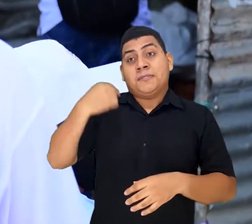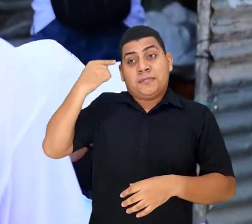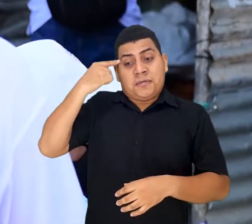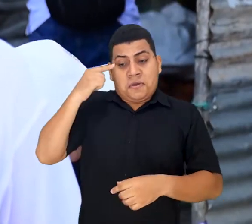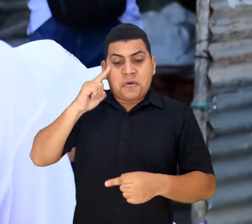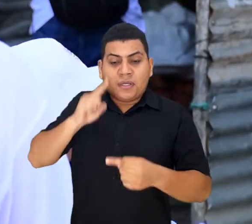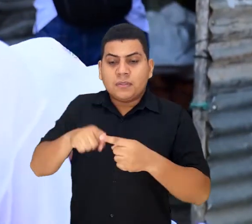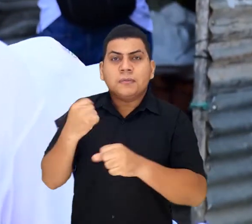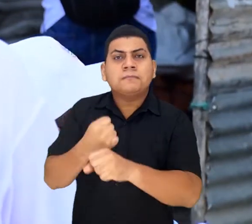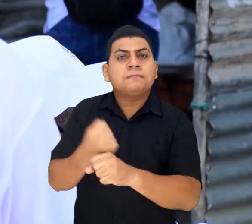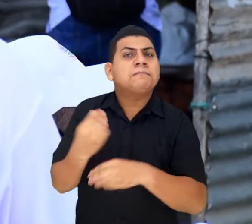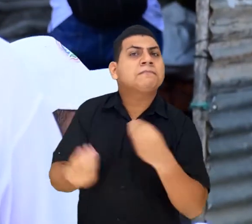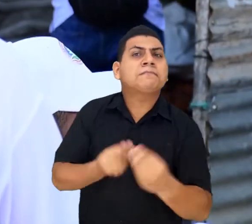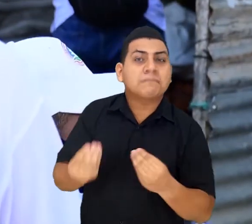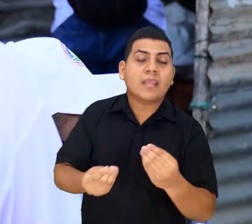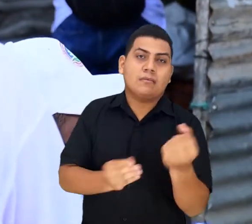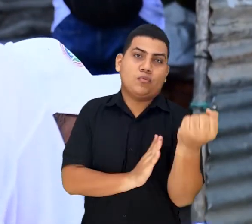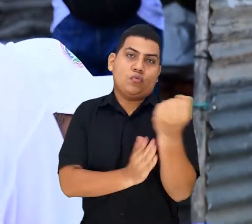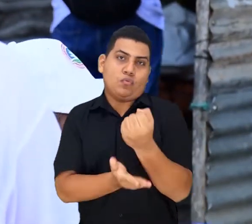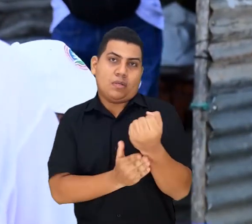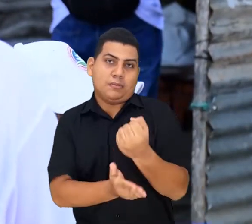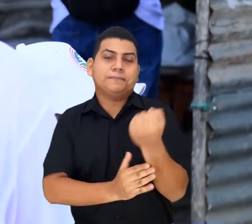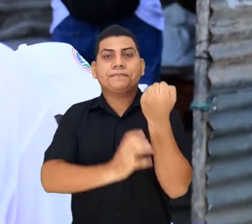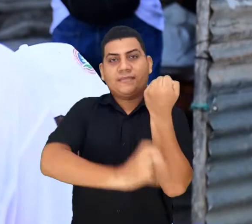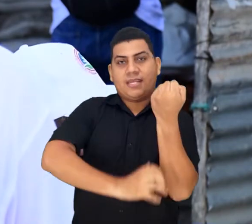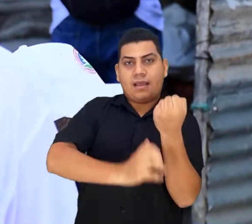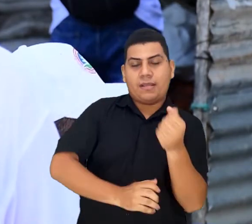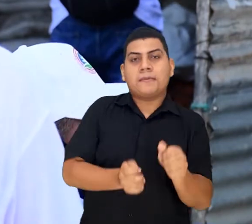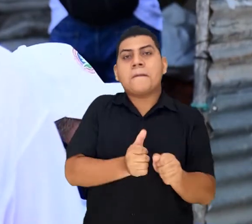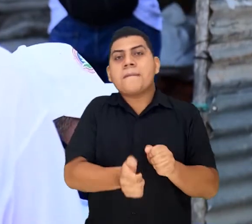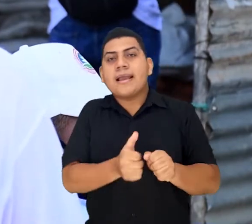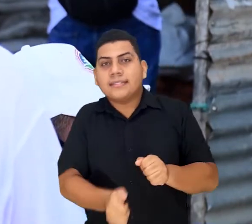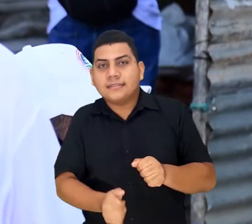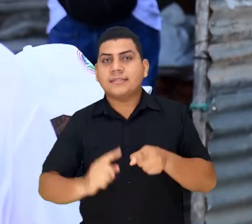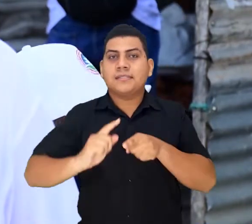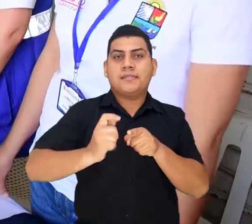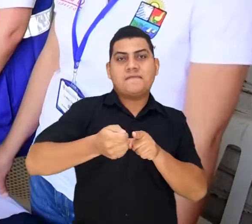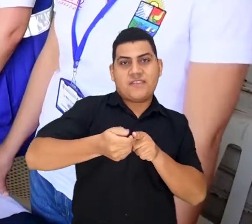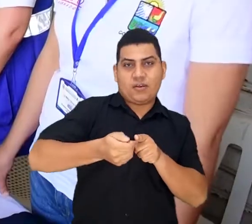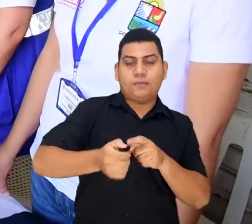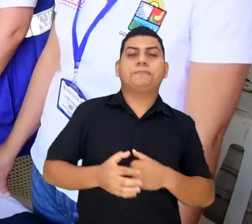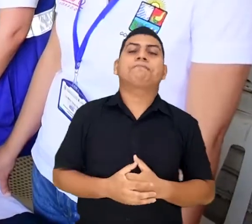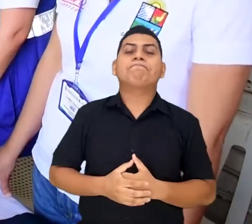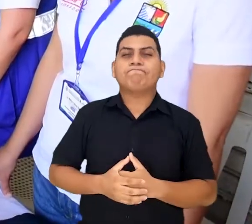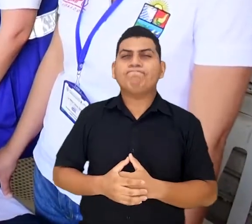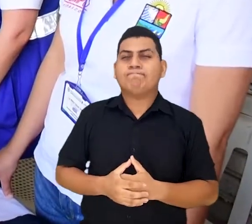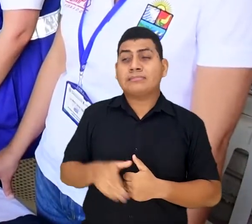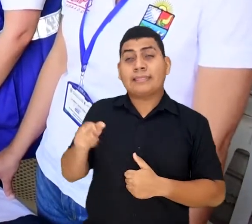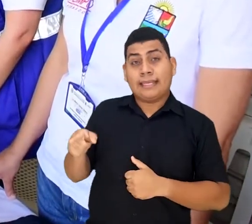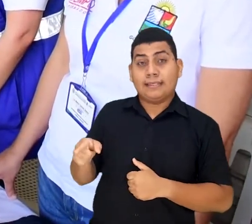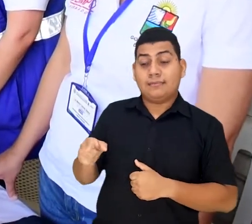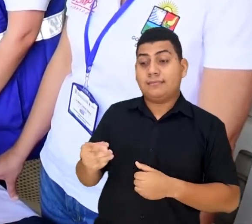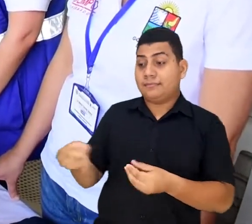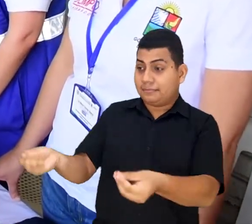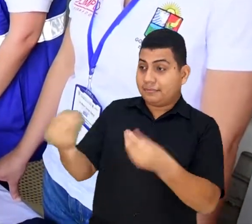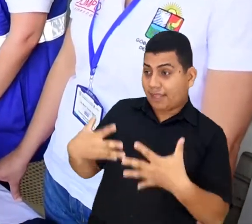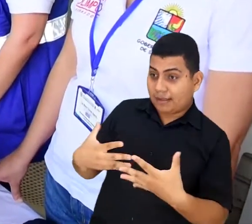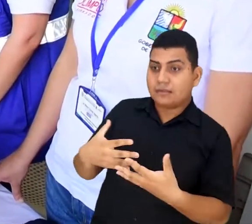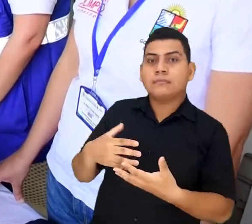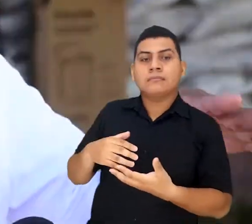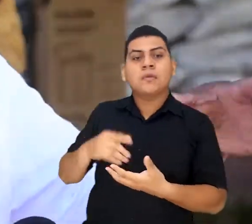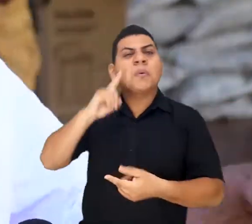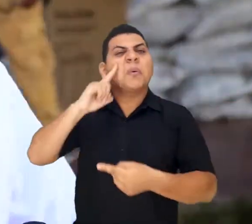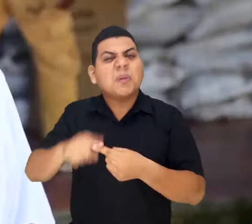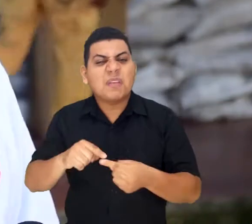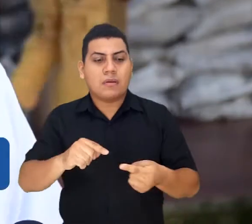usted? Yuca, ñame, maíz, ají y frijol. esos insumos son para el